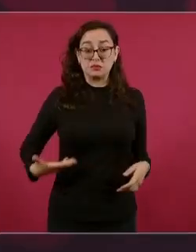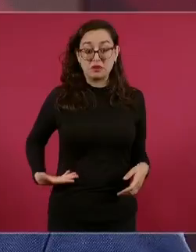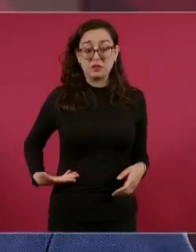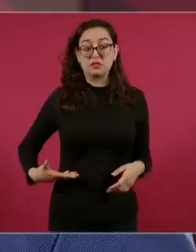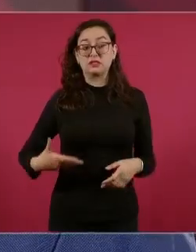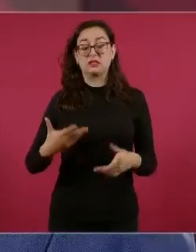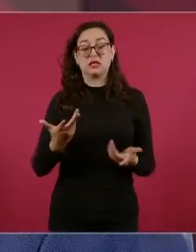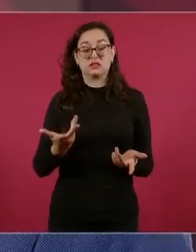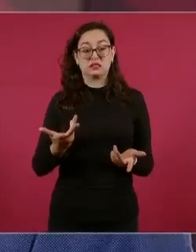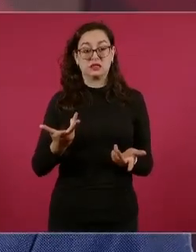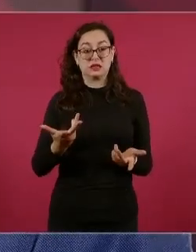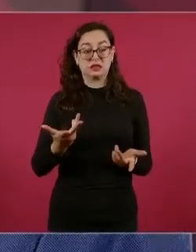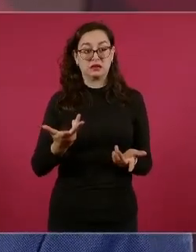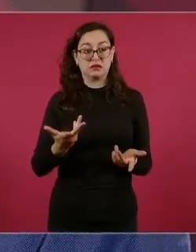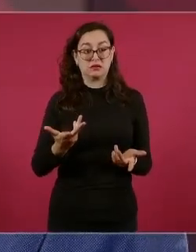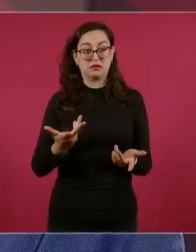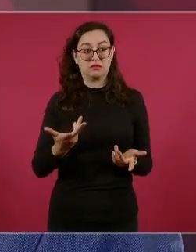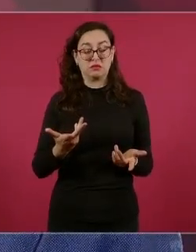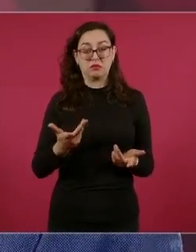primer ministro